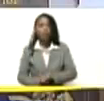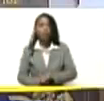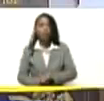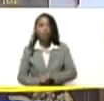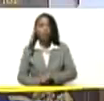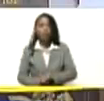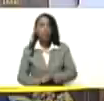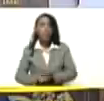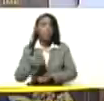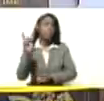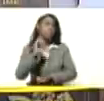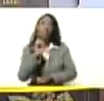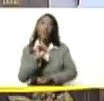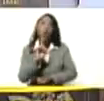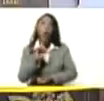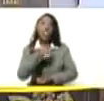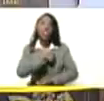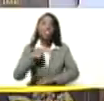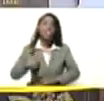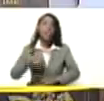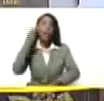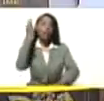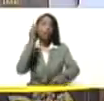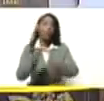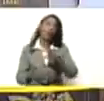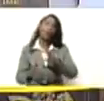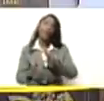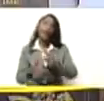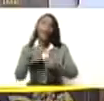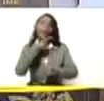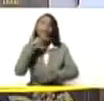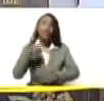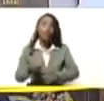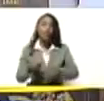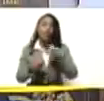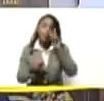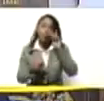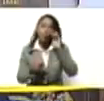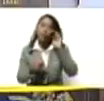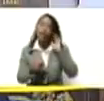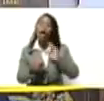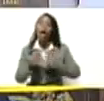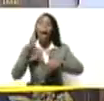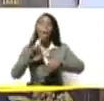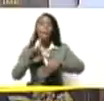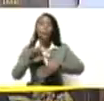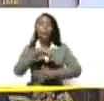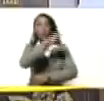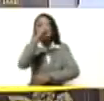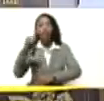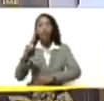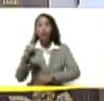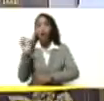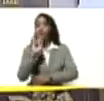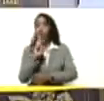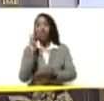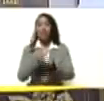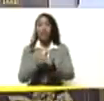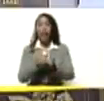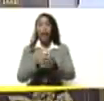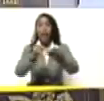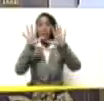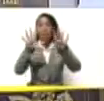si no fuera por china y por rusia américa latina y el caribe no llegará ni el